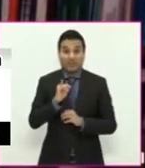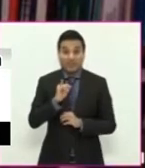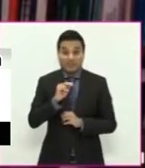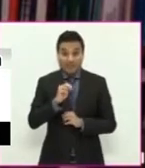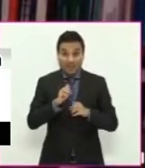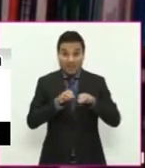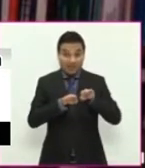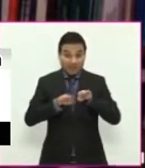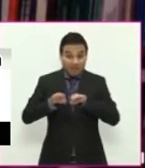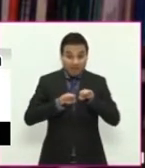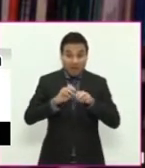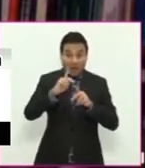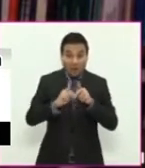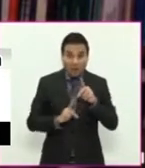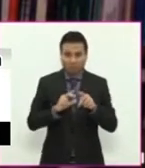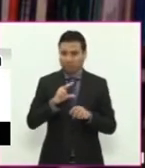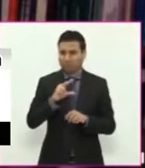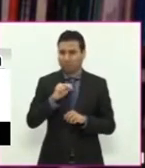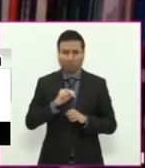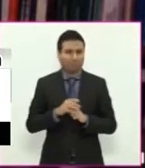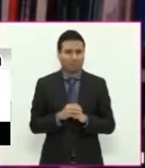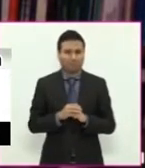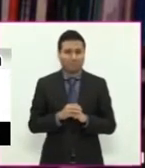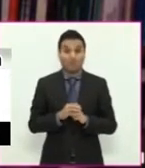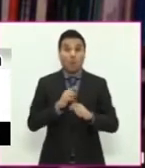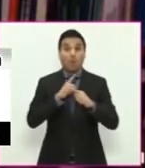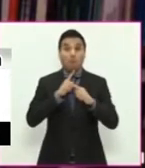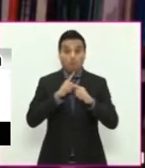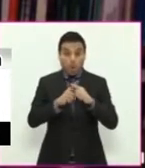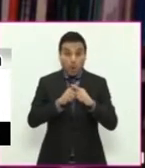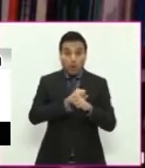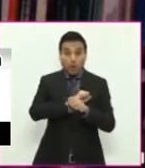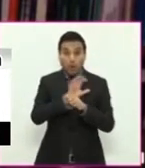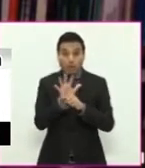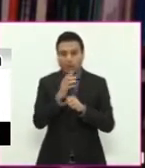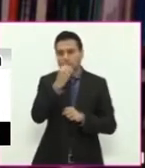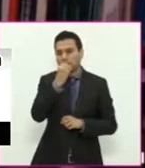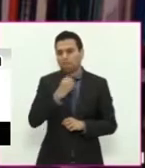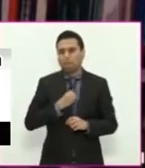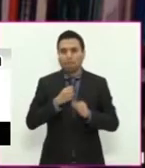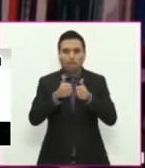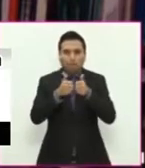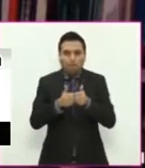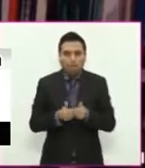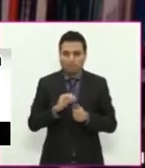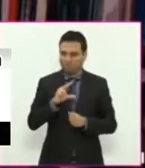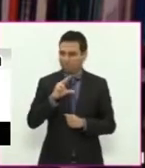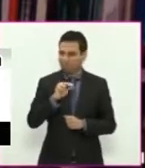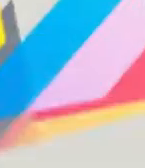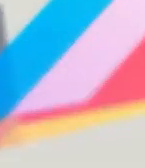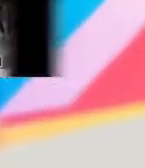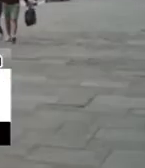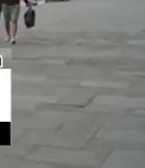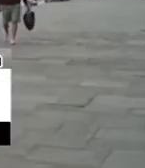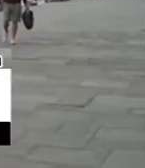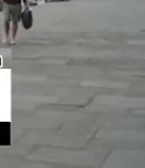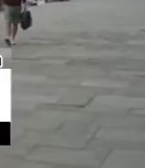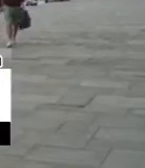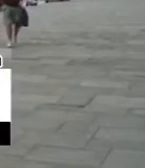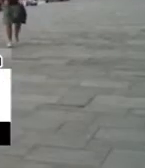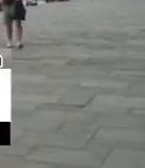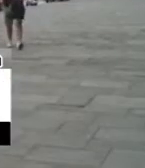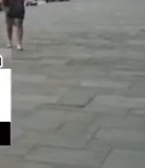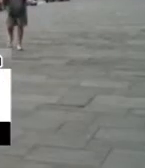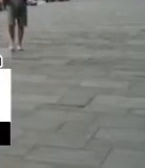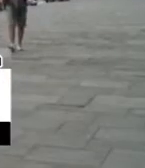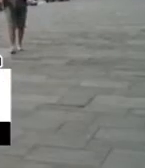por el COVID-19, aseguró el consejero presidente del Instituto Nacional Electoral, Lorenzo Córdoba Vianello. El presidente